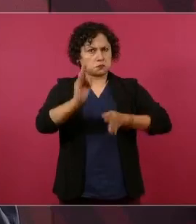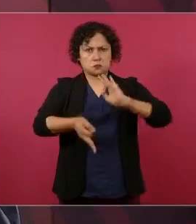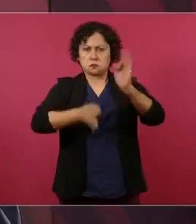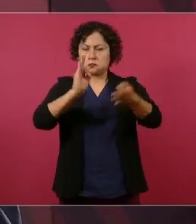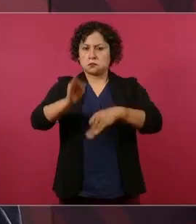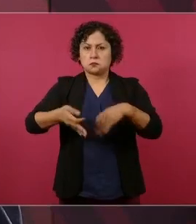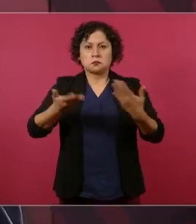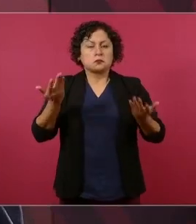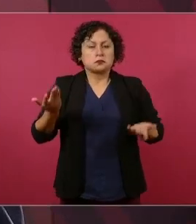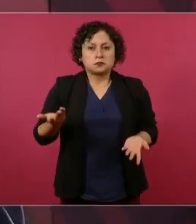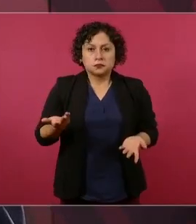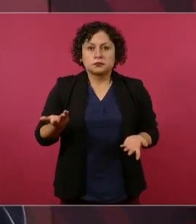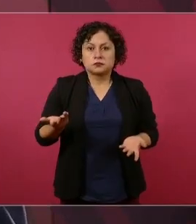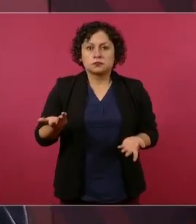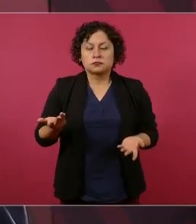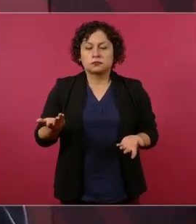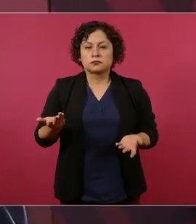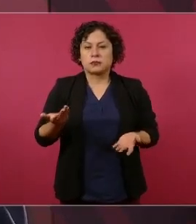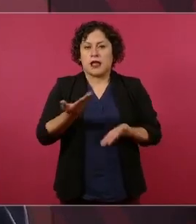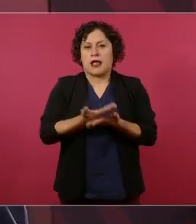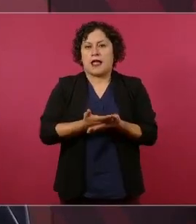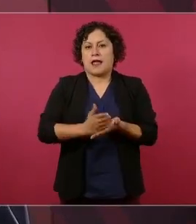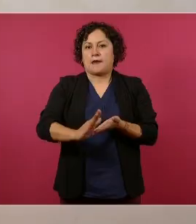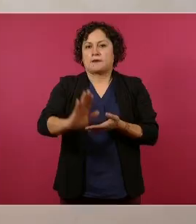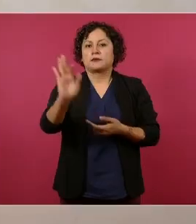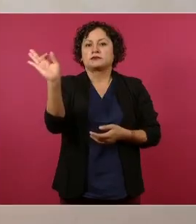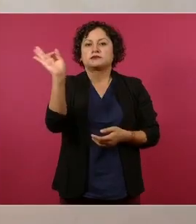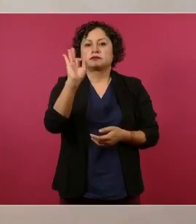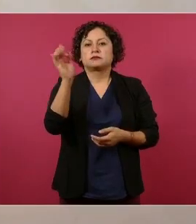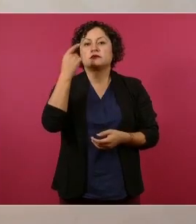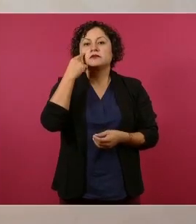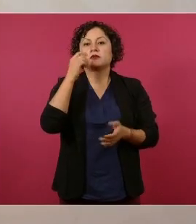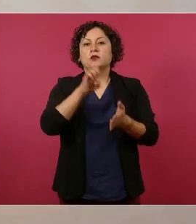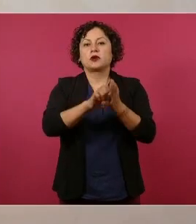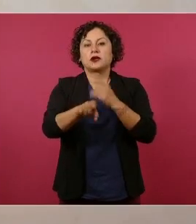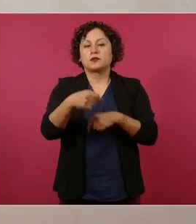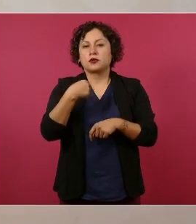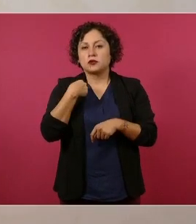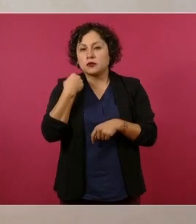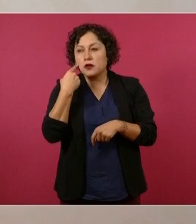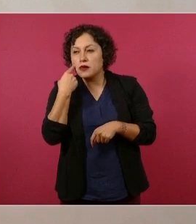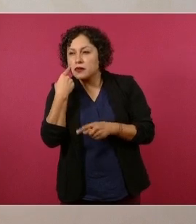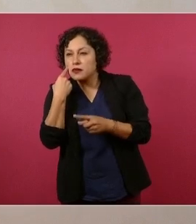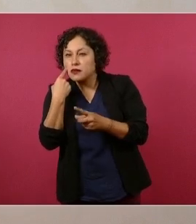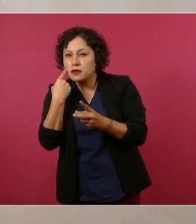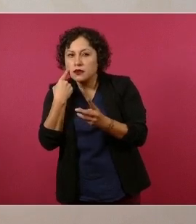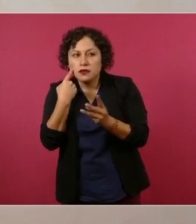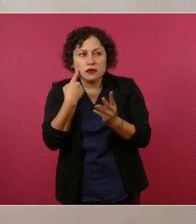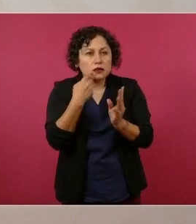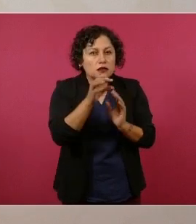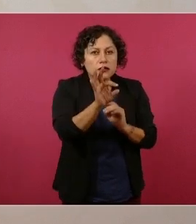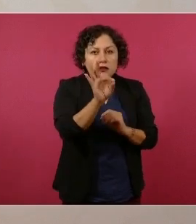si se trata de escoger,